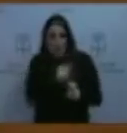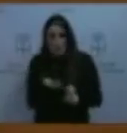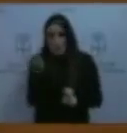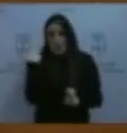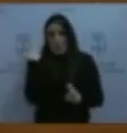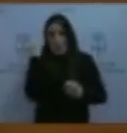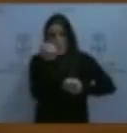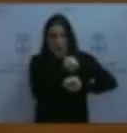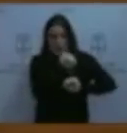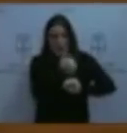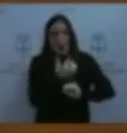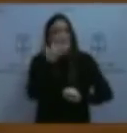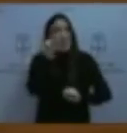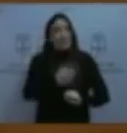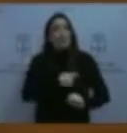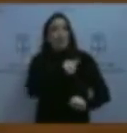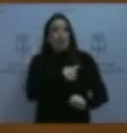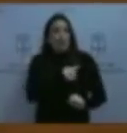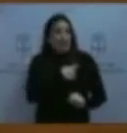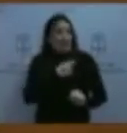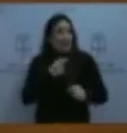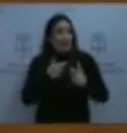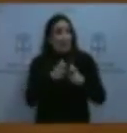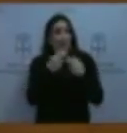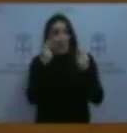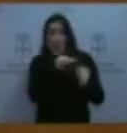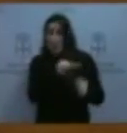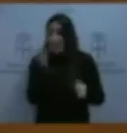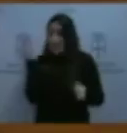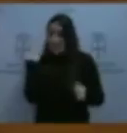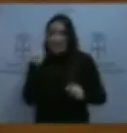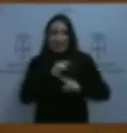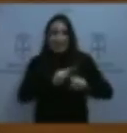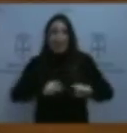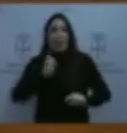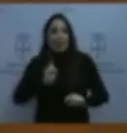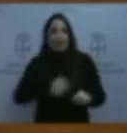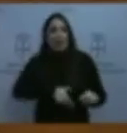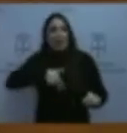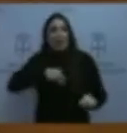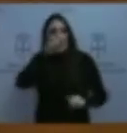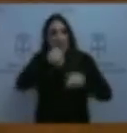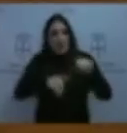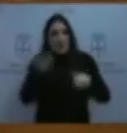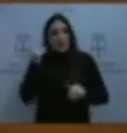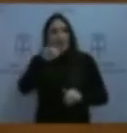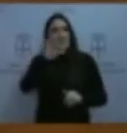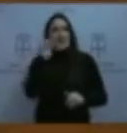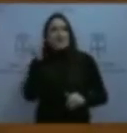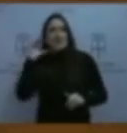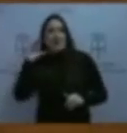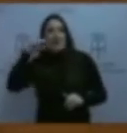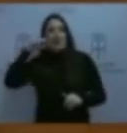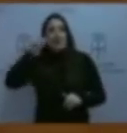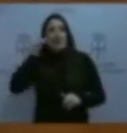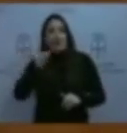ni en la de la Comisión de Hacienda y Sector Público la semana pasada, el director general de Minas entonces, en diciembre, Isaac Pola, ni el director de la Fundación Barredo